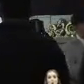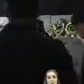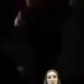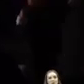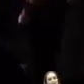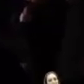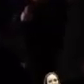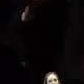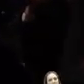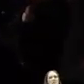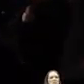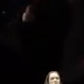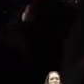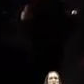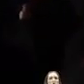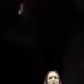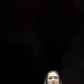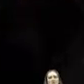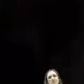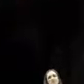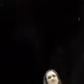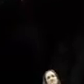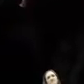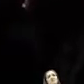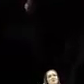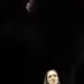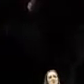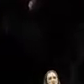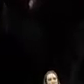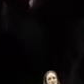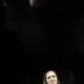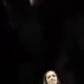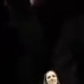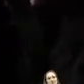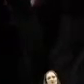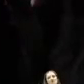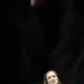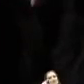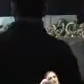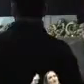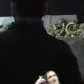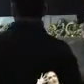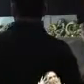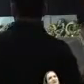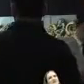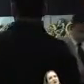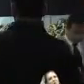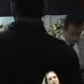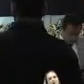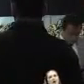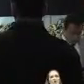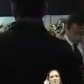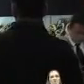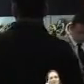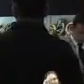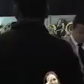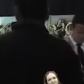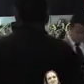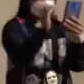quienes también agradecieron que el sueño, que el deseo de Vicente Fernández, del Chente, haya sido